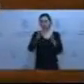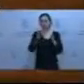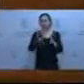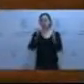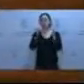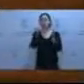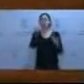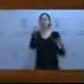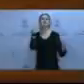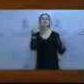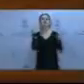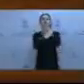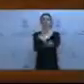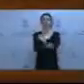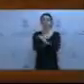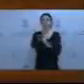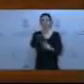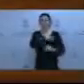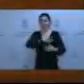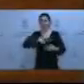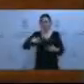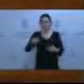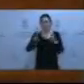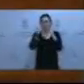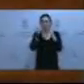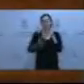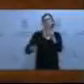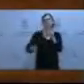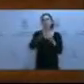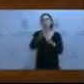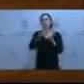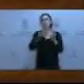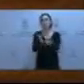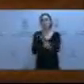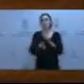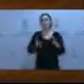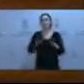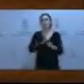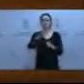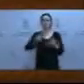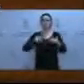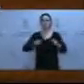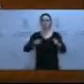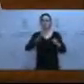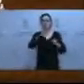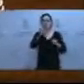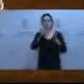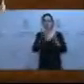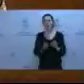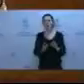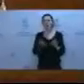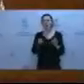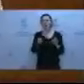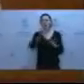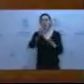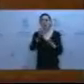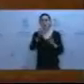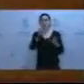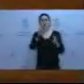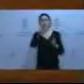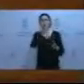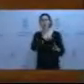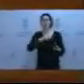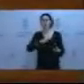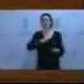discrepancia, porque queríamos ir a mayores, era en materia sanitaria, por lo altamente envejecida que está nuestra comunidad